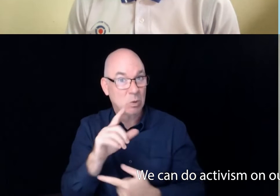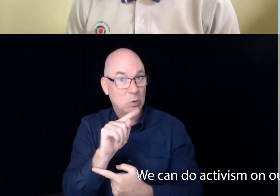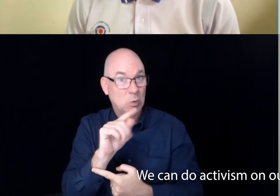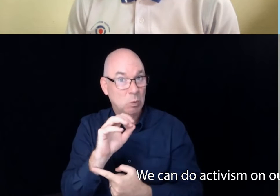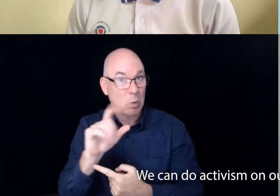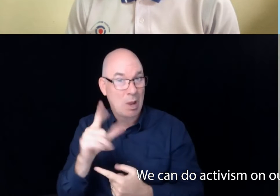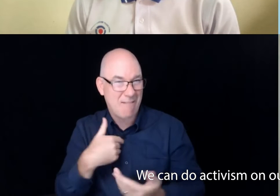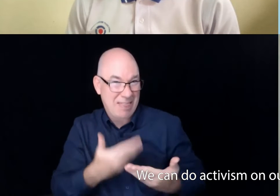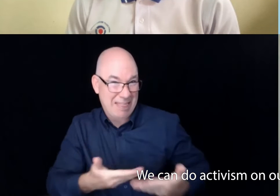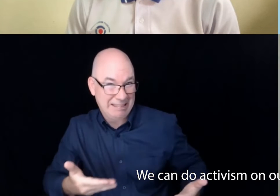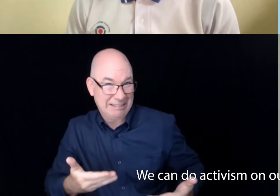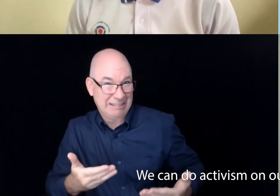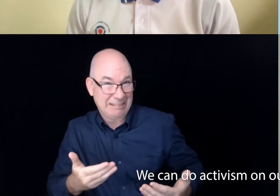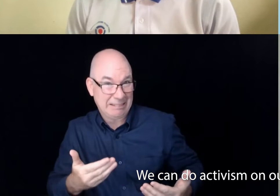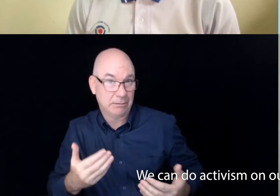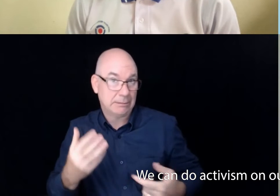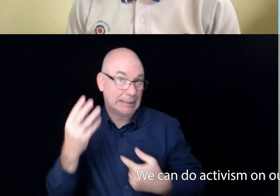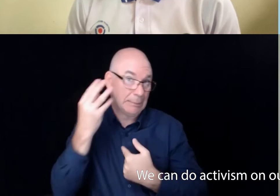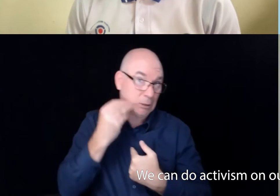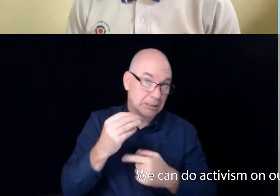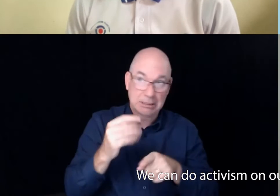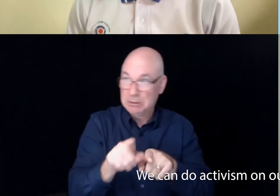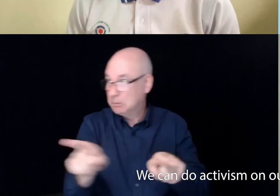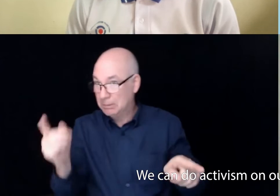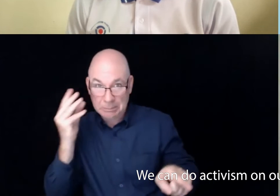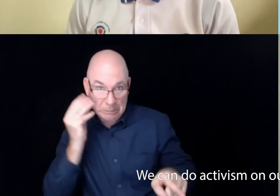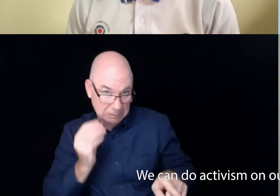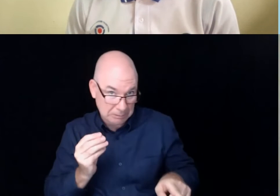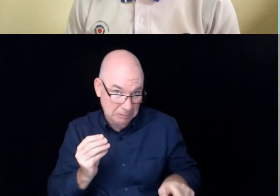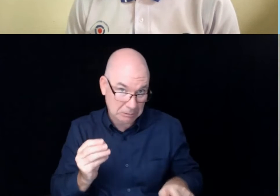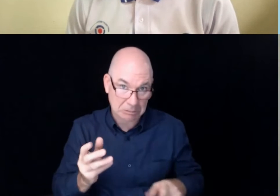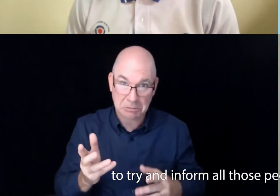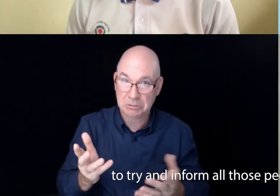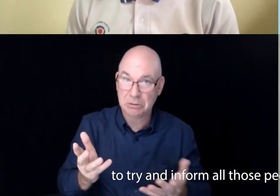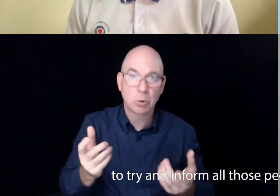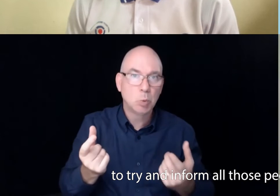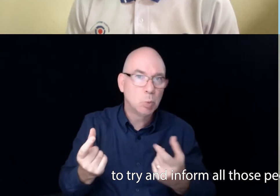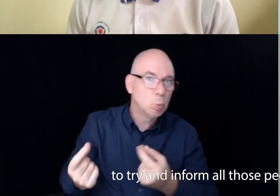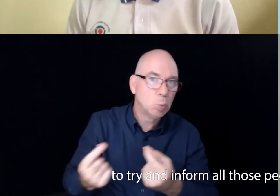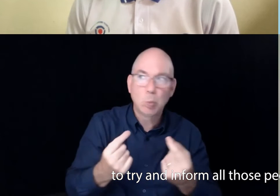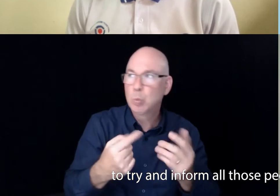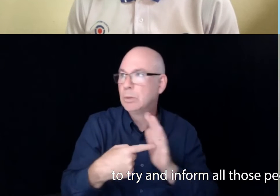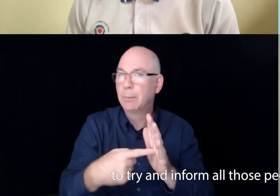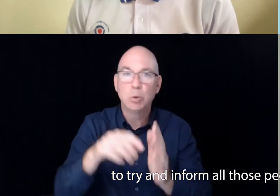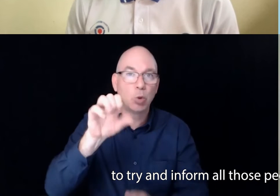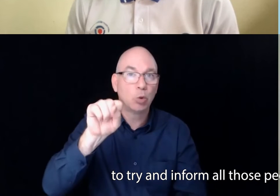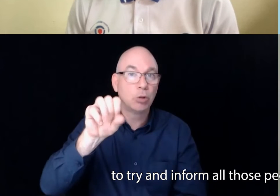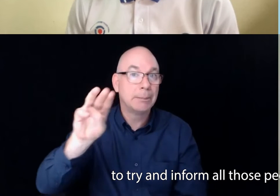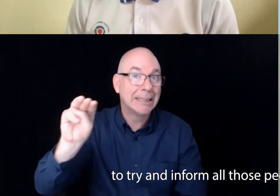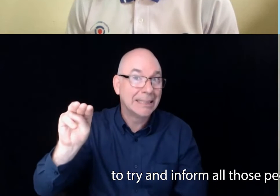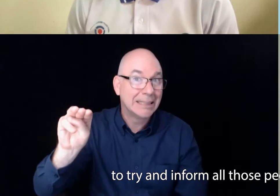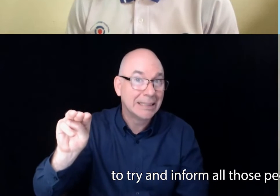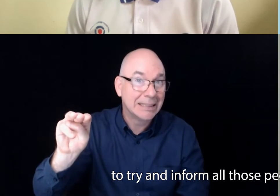tenemos a nuestro alcance. Podemos hacer activismo por medio de las redes sociales para buscar